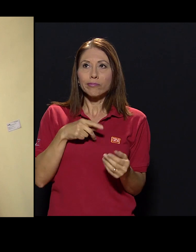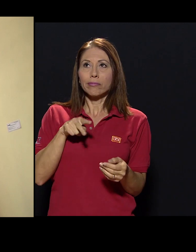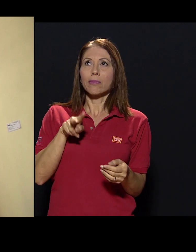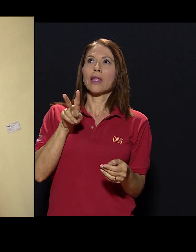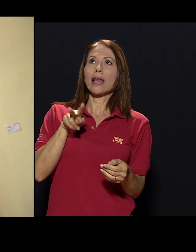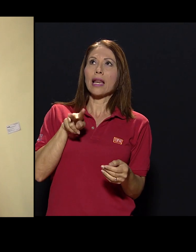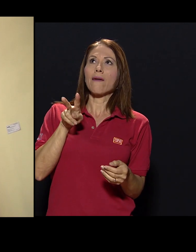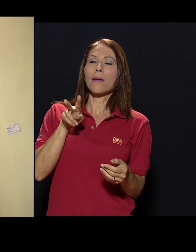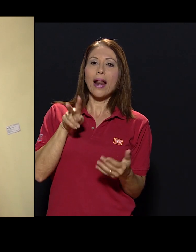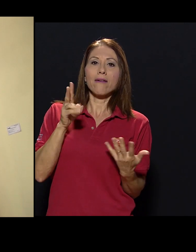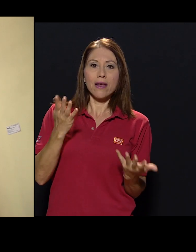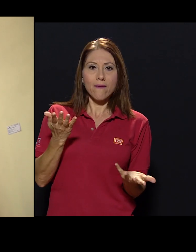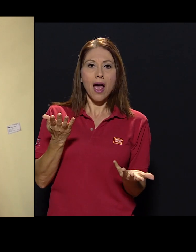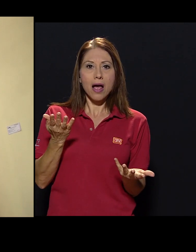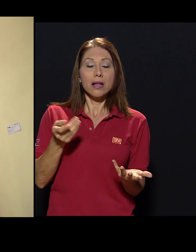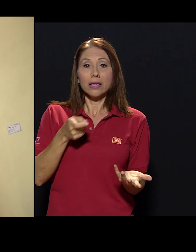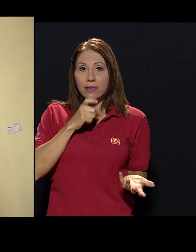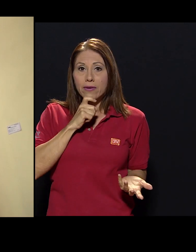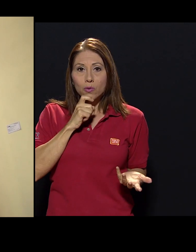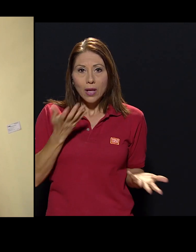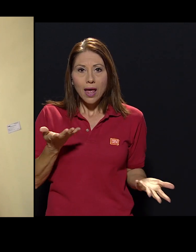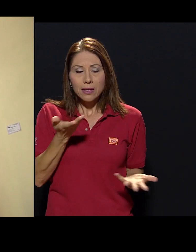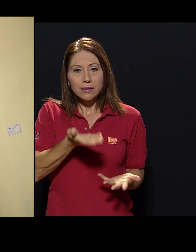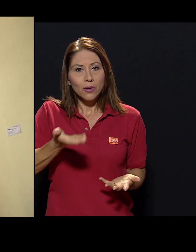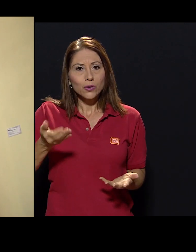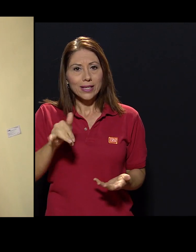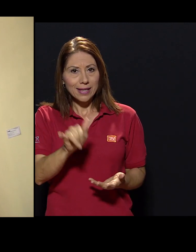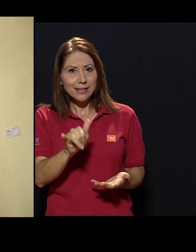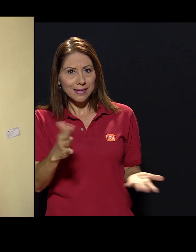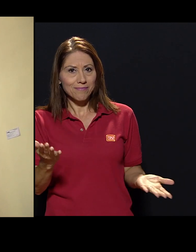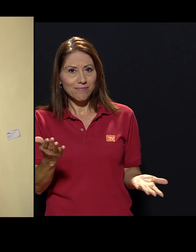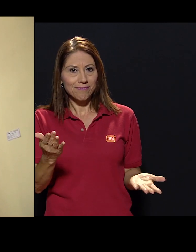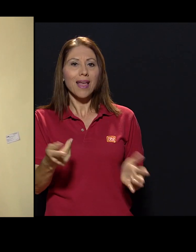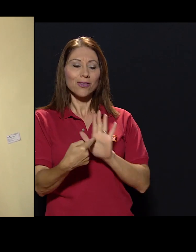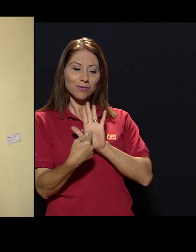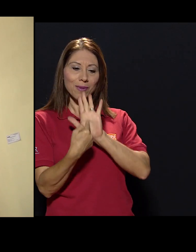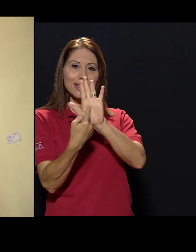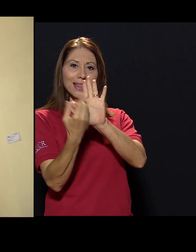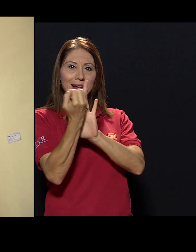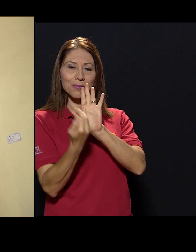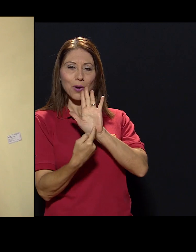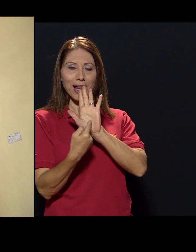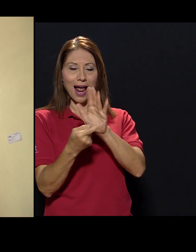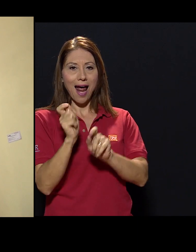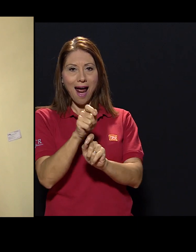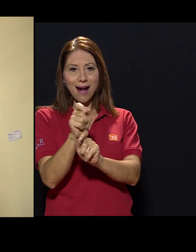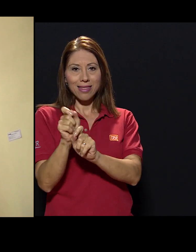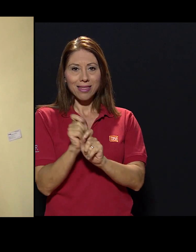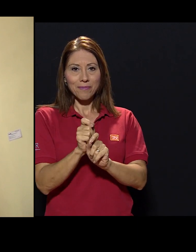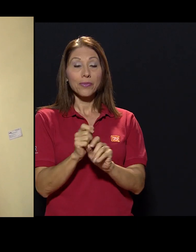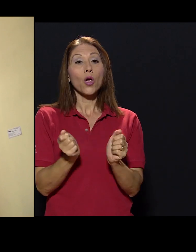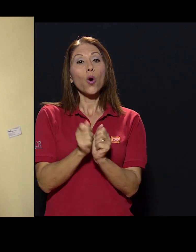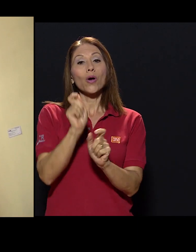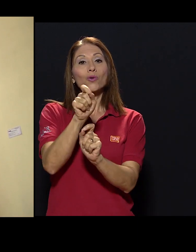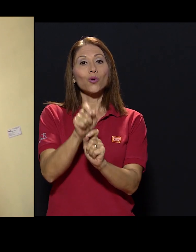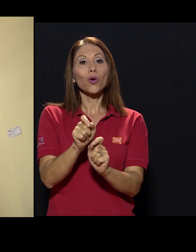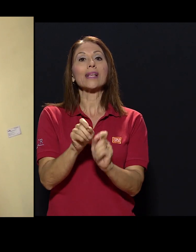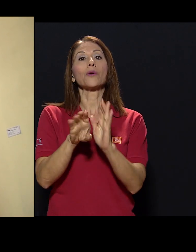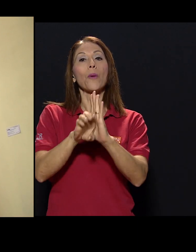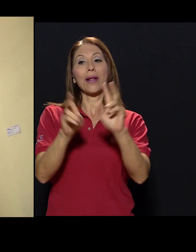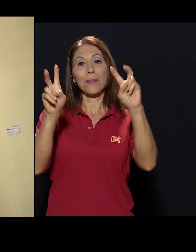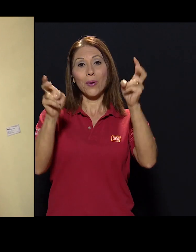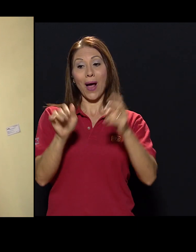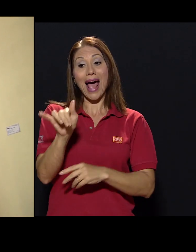tener que ver Para arriba Y todo Las dificultades Y cosas así Y presentarlas Por medio del arte Con